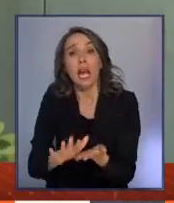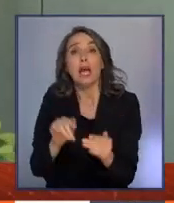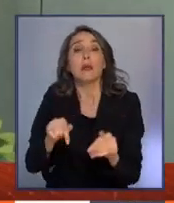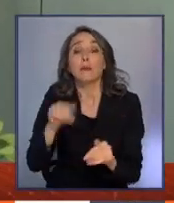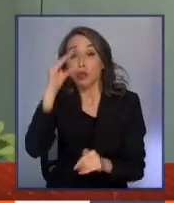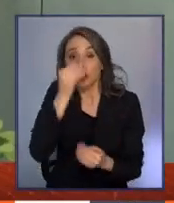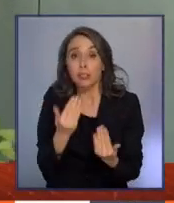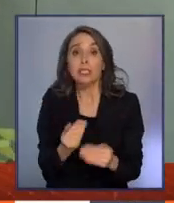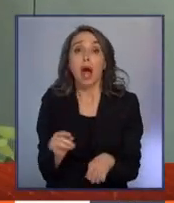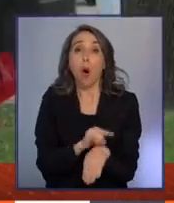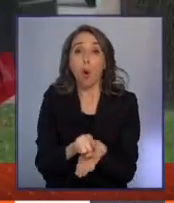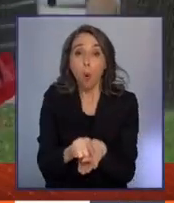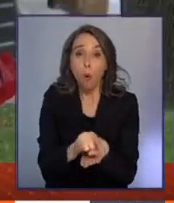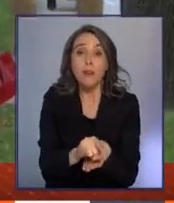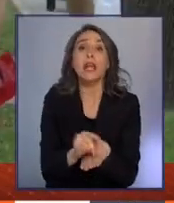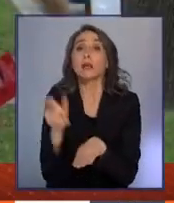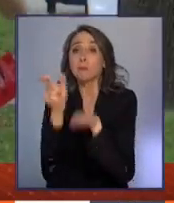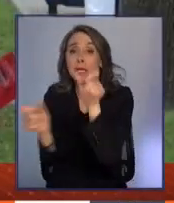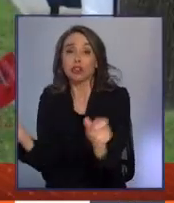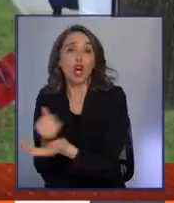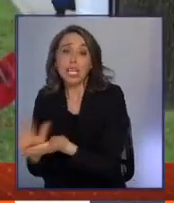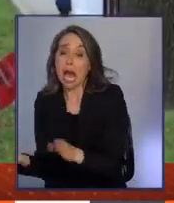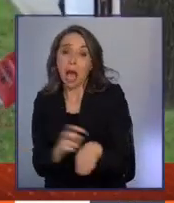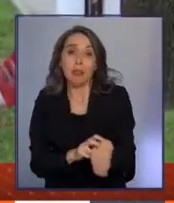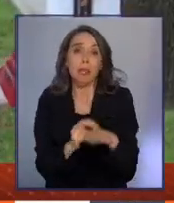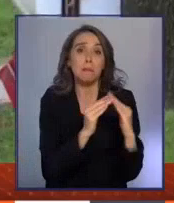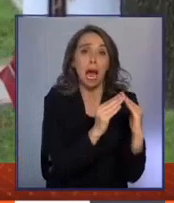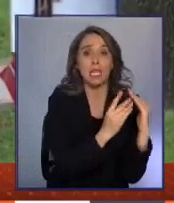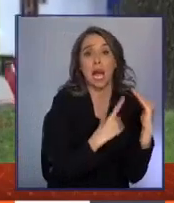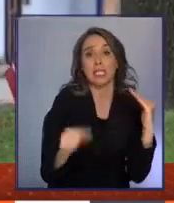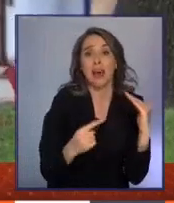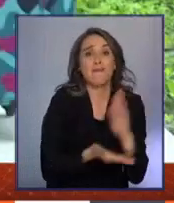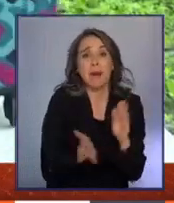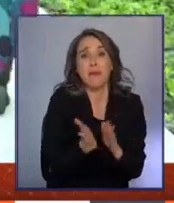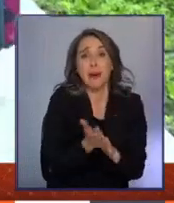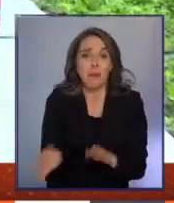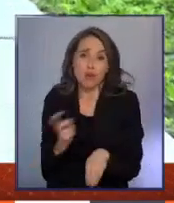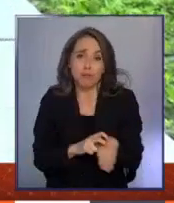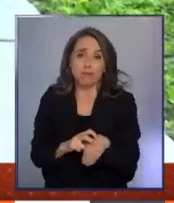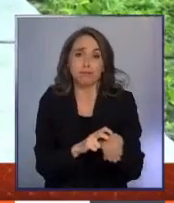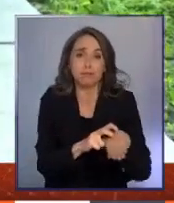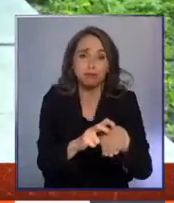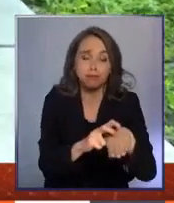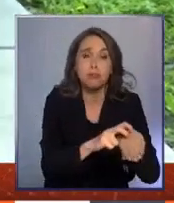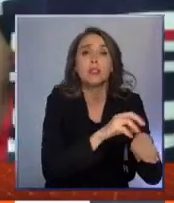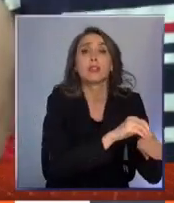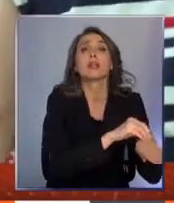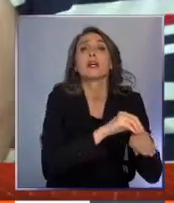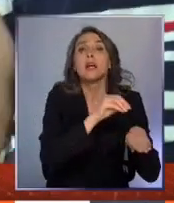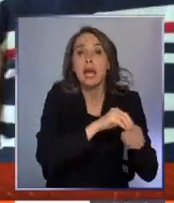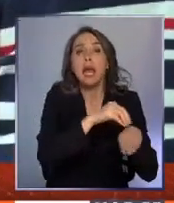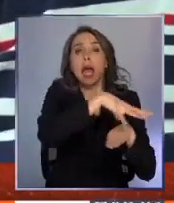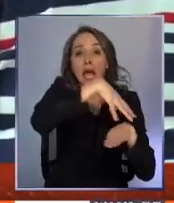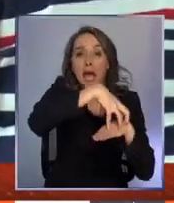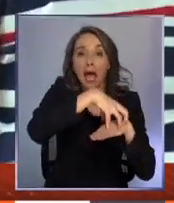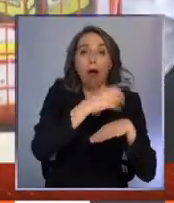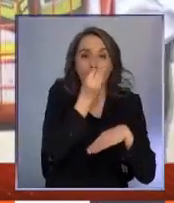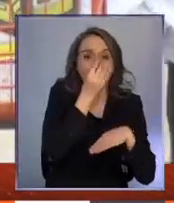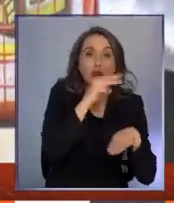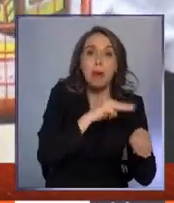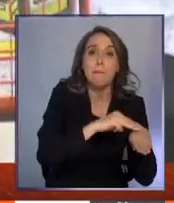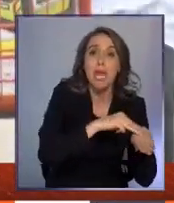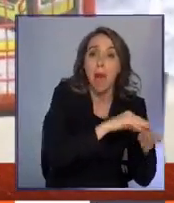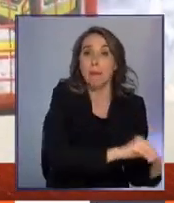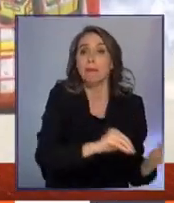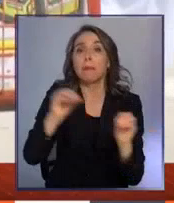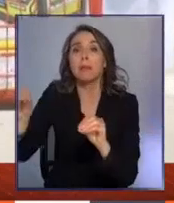Uber también dispone de viajes gratuitos para quienes deben evacuar sus casas en Florida y acudir a refugios oficiales. Se espera de alguna manera